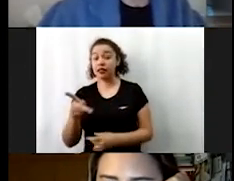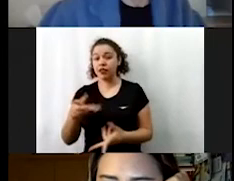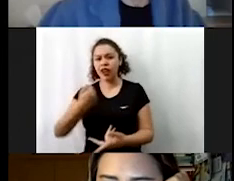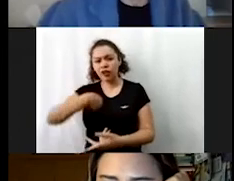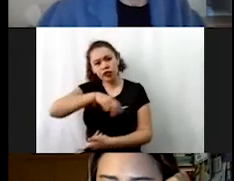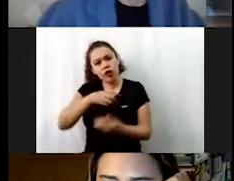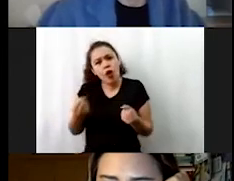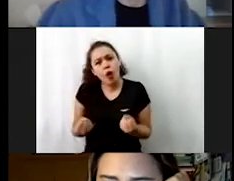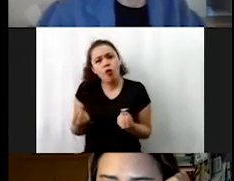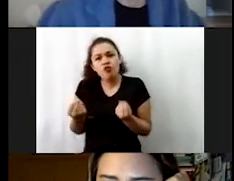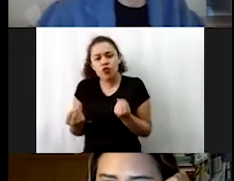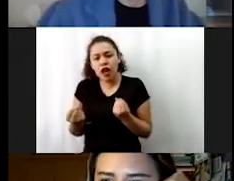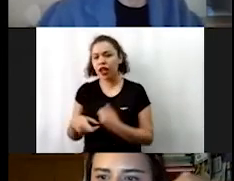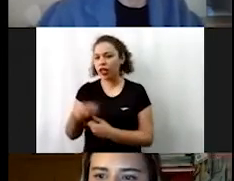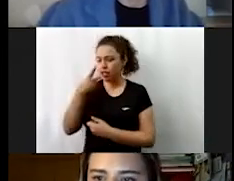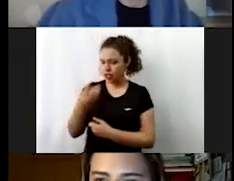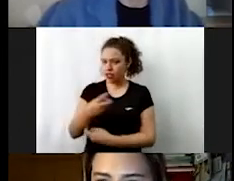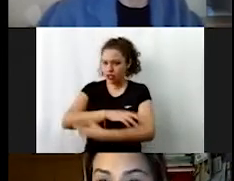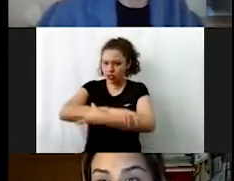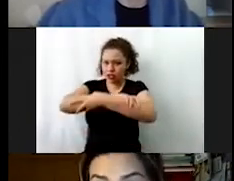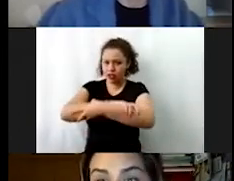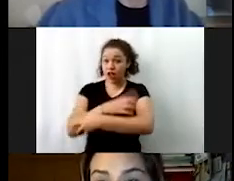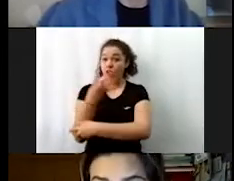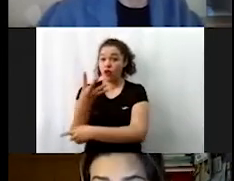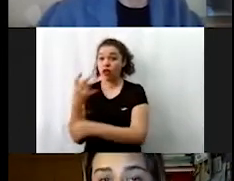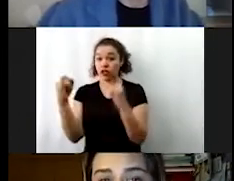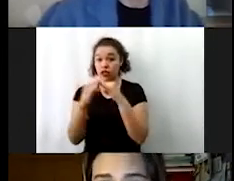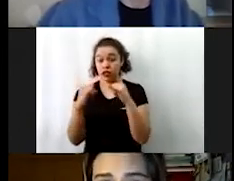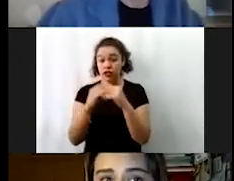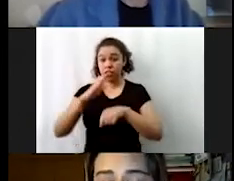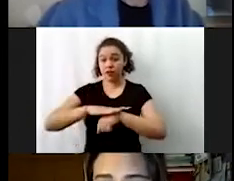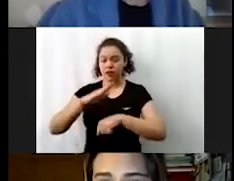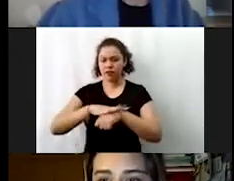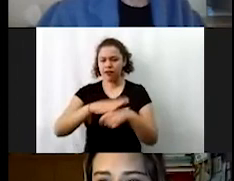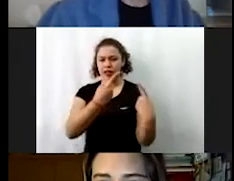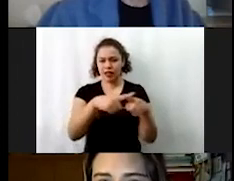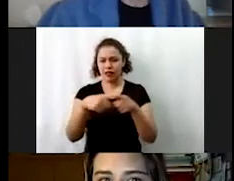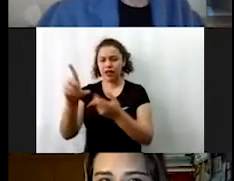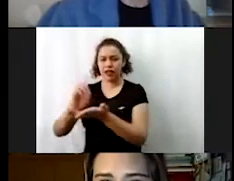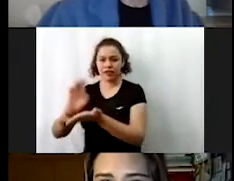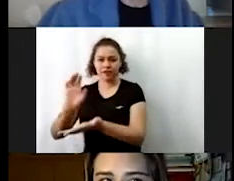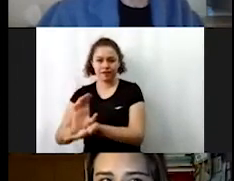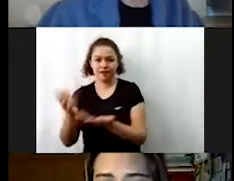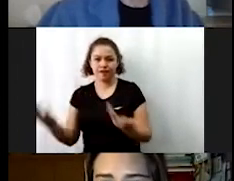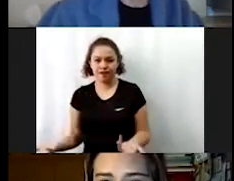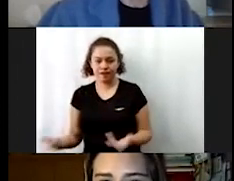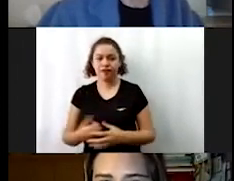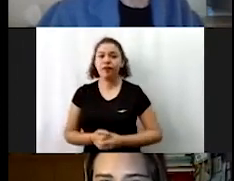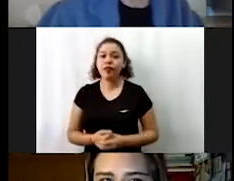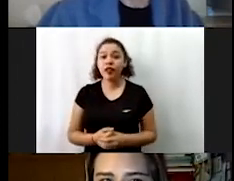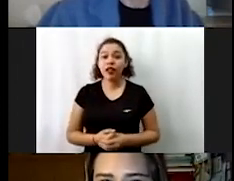el decir que estás aliada con 4 instituciones, sobre todo por diferentes discapacidades. Entonces nosotros podemos atender